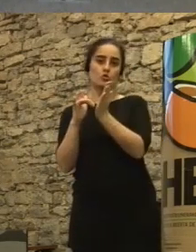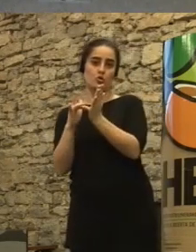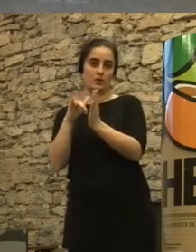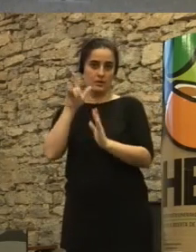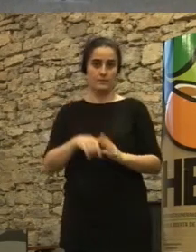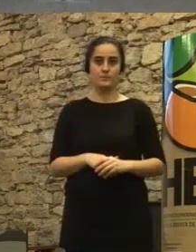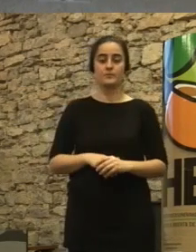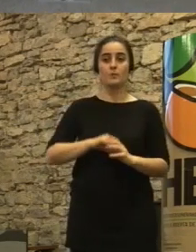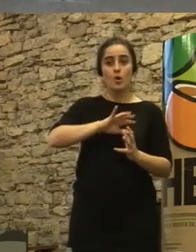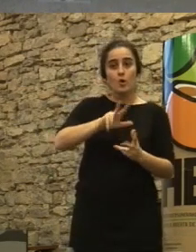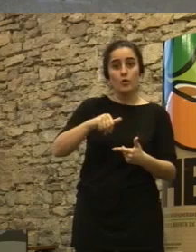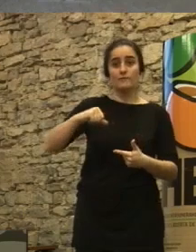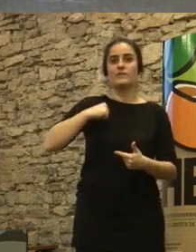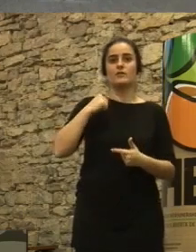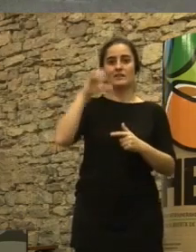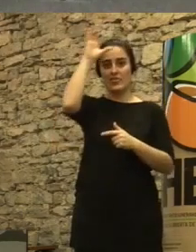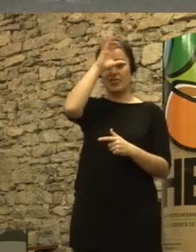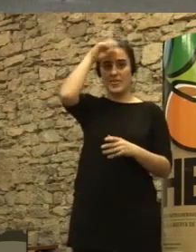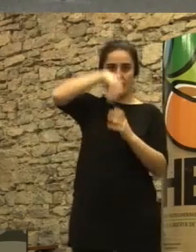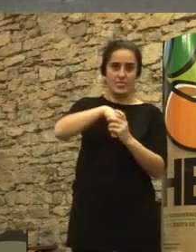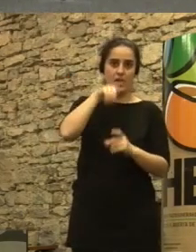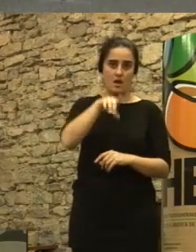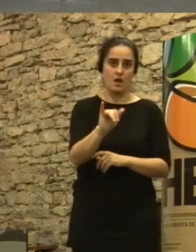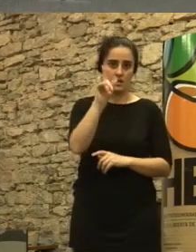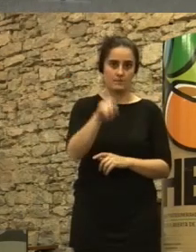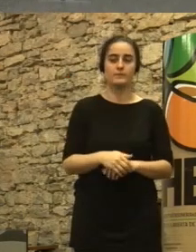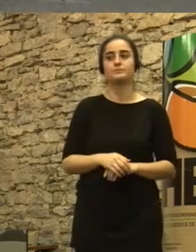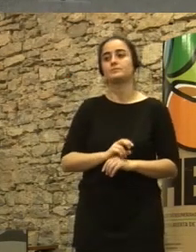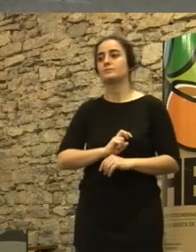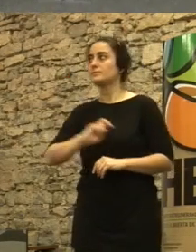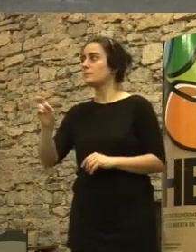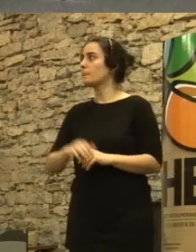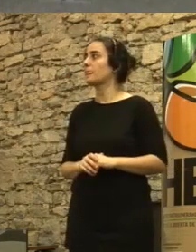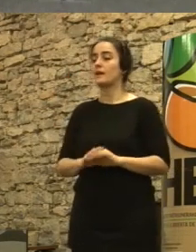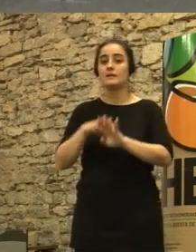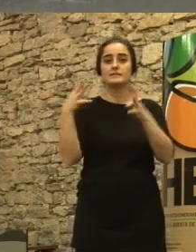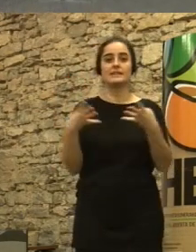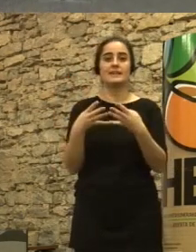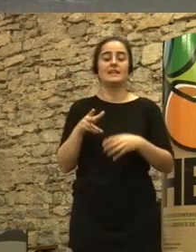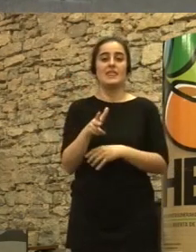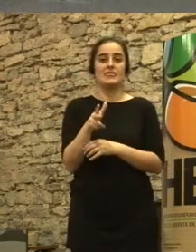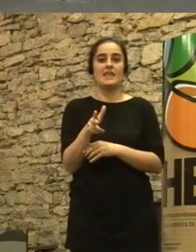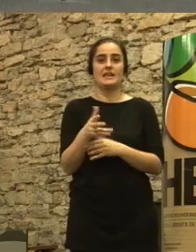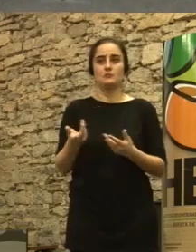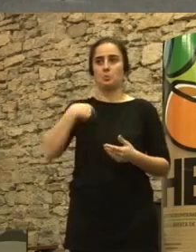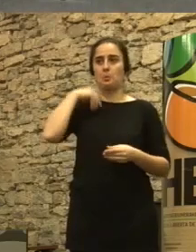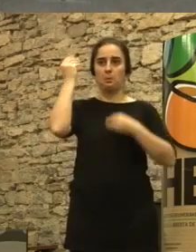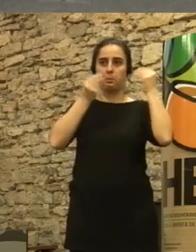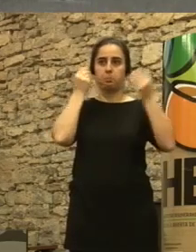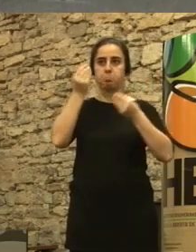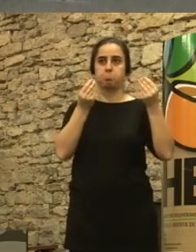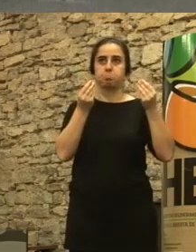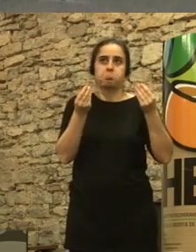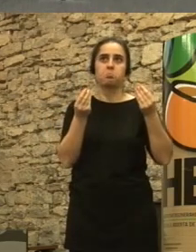¿vale? Fake news en ciencia. Y seguimos, derecho a Internet, es una cosa que no pensaríamos que es muy importante,